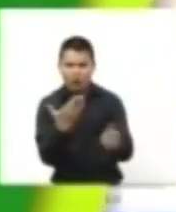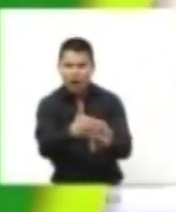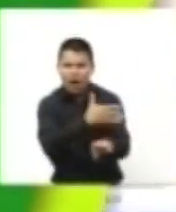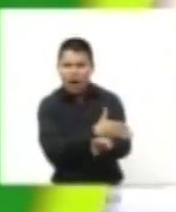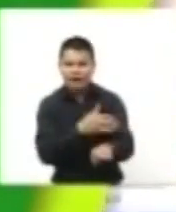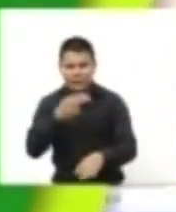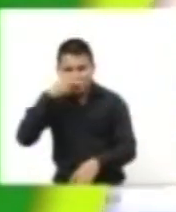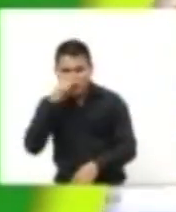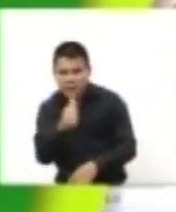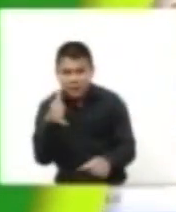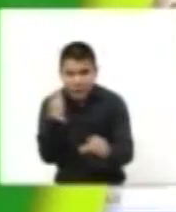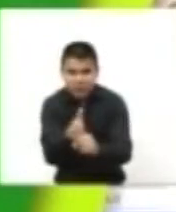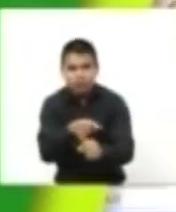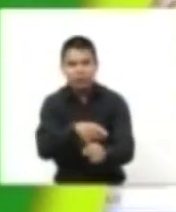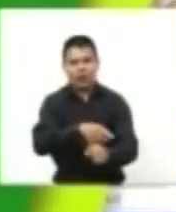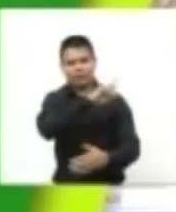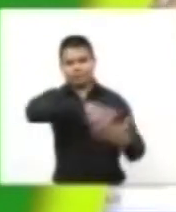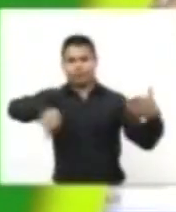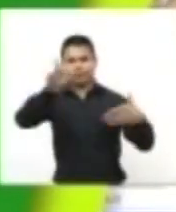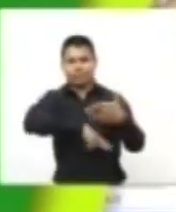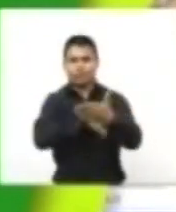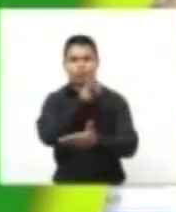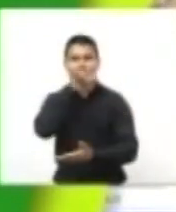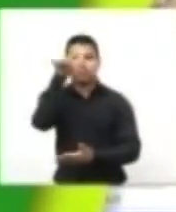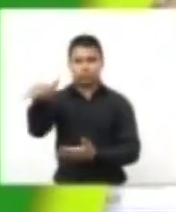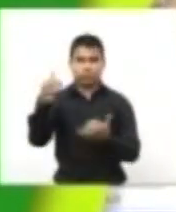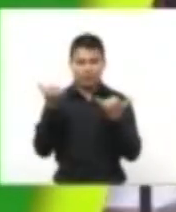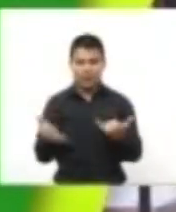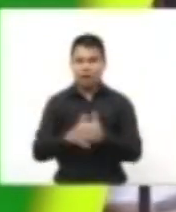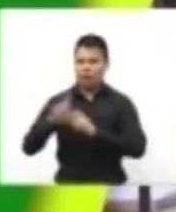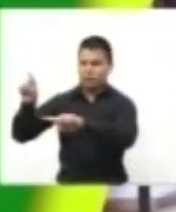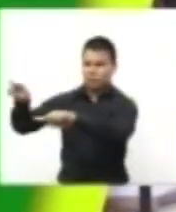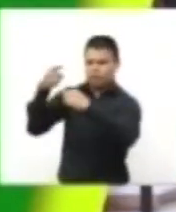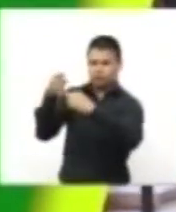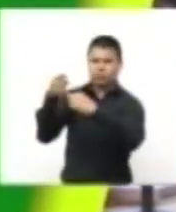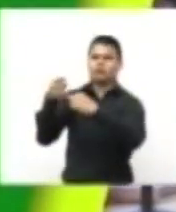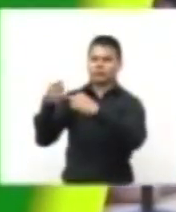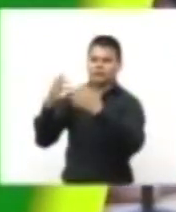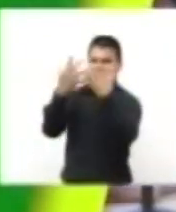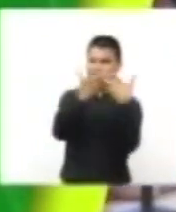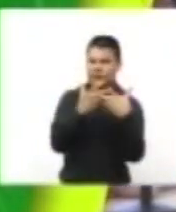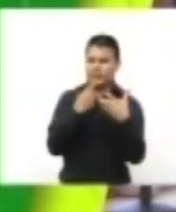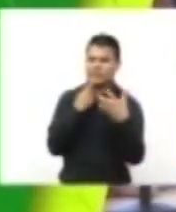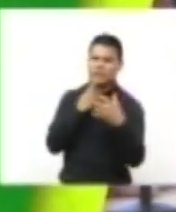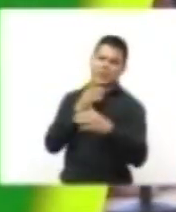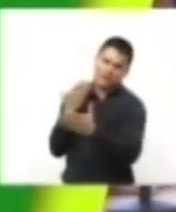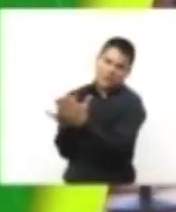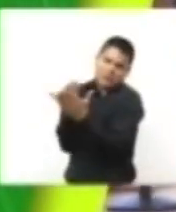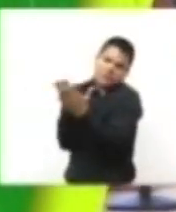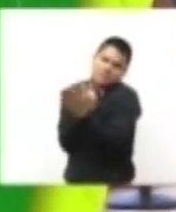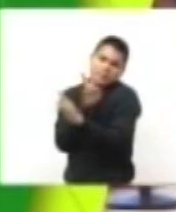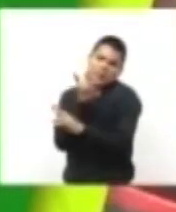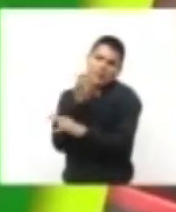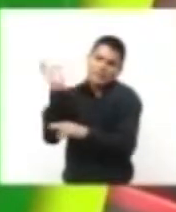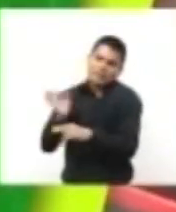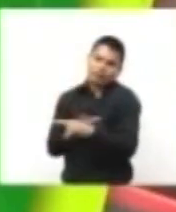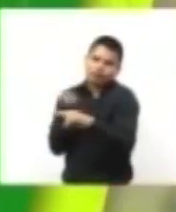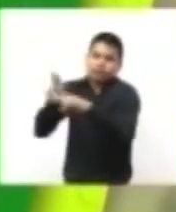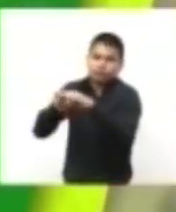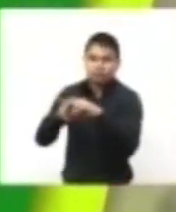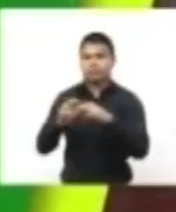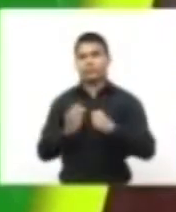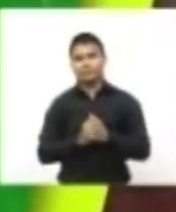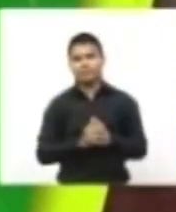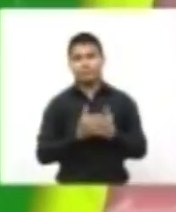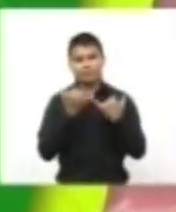Zambonín. Salario mínimo sin acuerdo. Empresarios proponen el 7% y los trabajadores se bajan al 8.5%. Impuesto